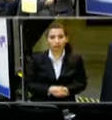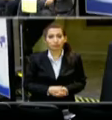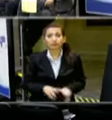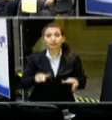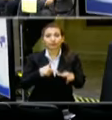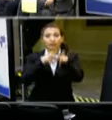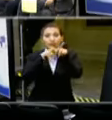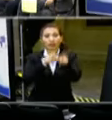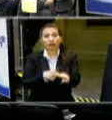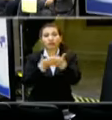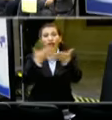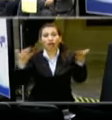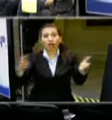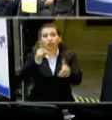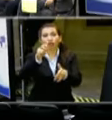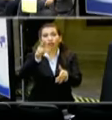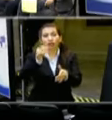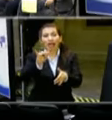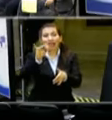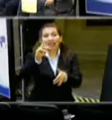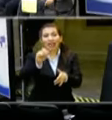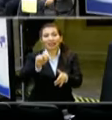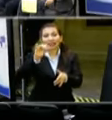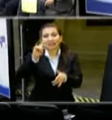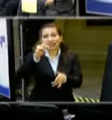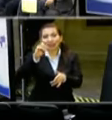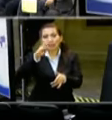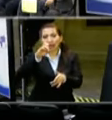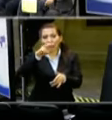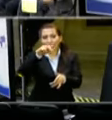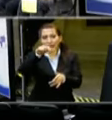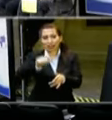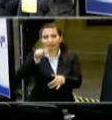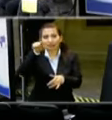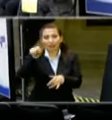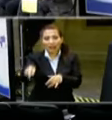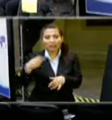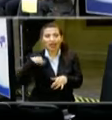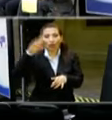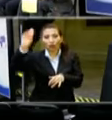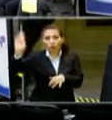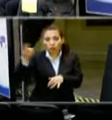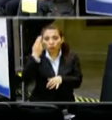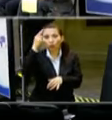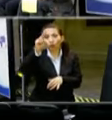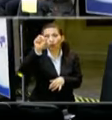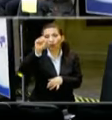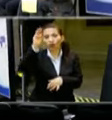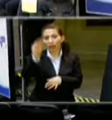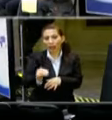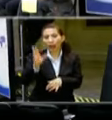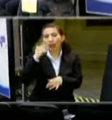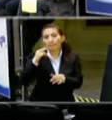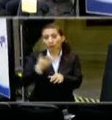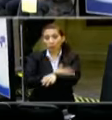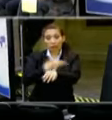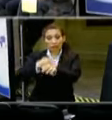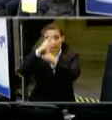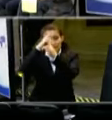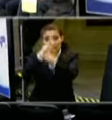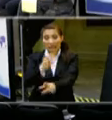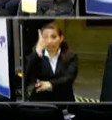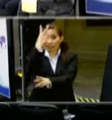Seguimos el turno de la doctora Ileana Rodríguez Santibáñez. Ella obtuvo en la Universidad Nacional Autónoma de México mención honorífica